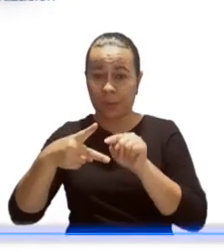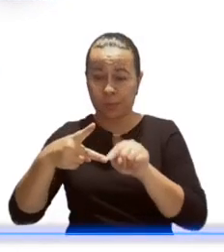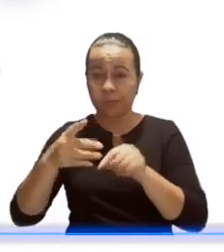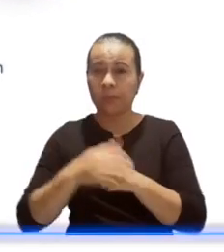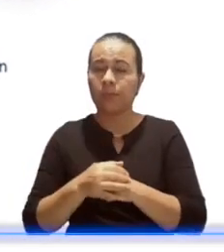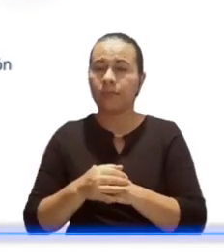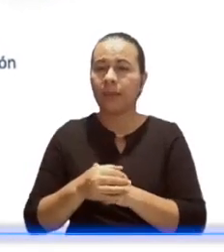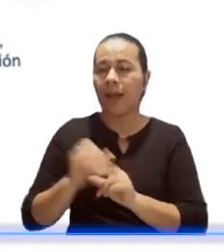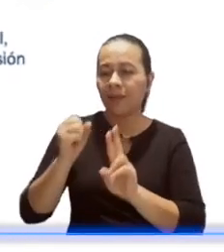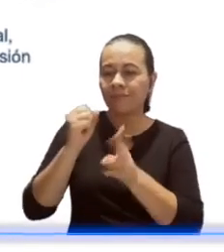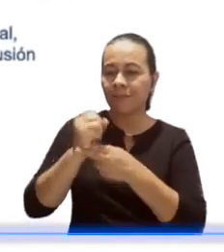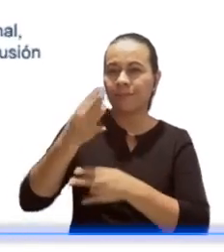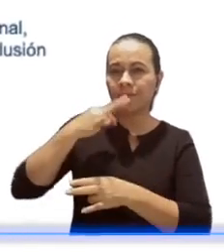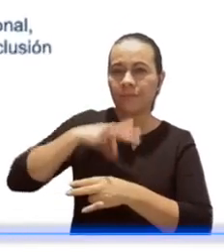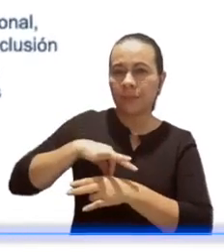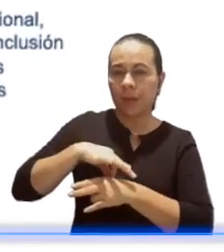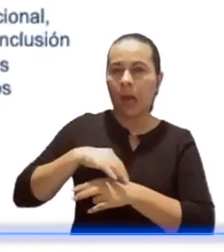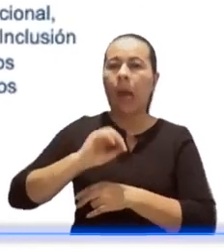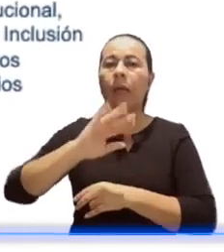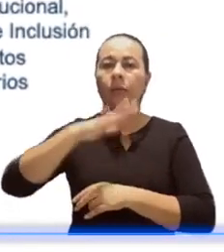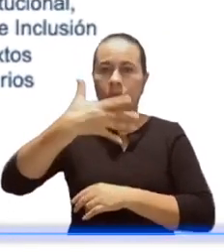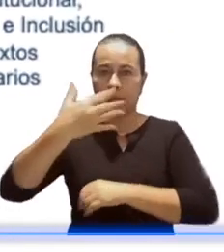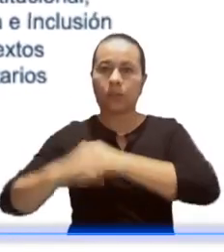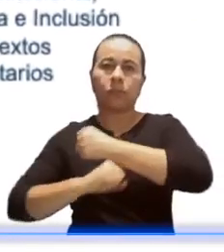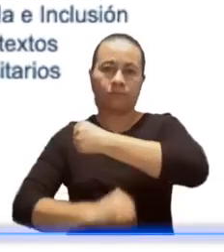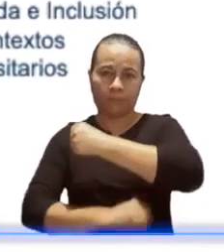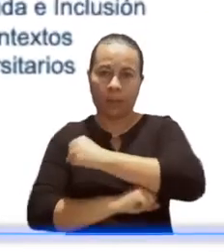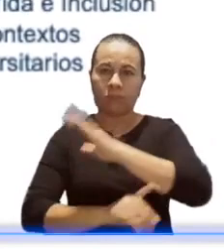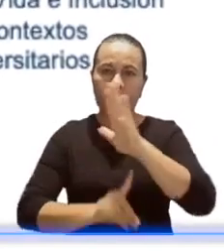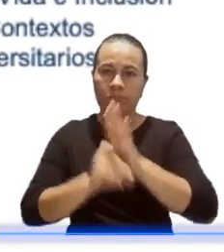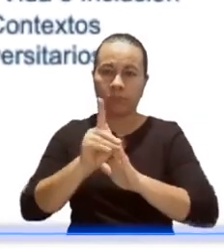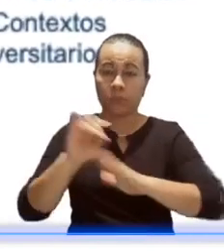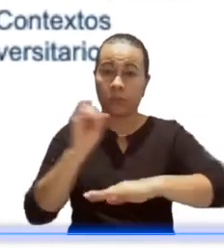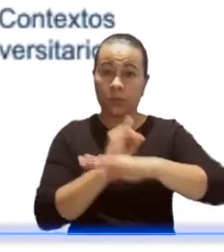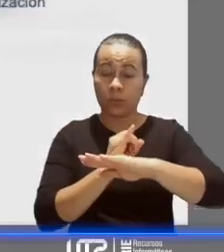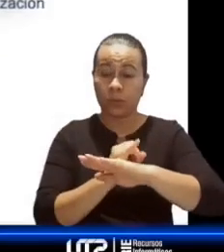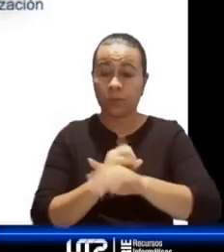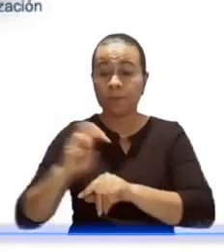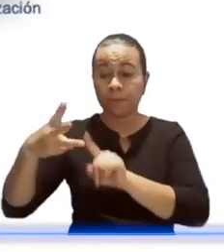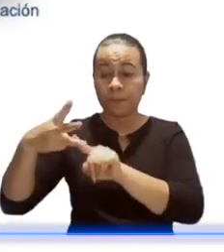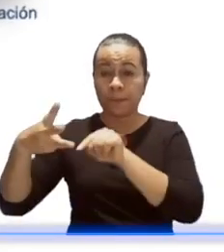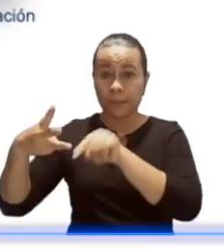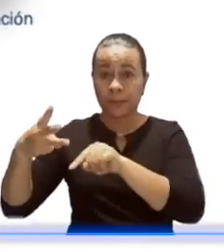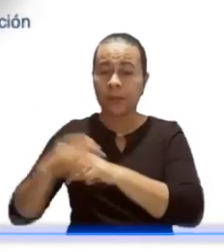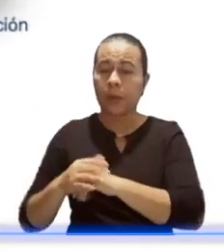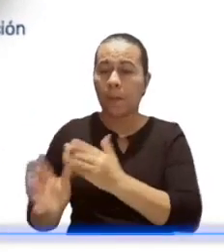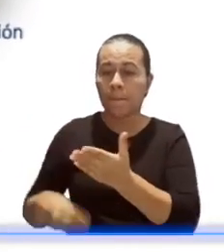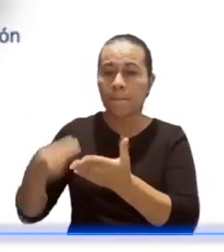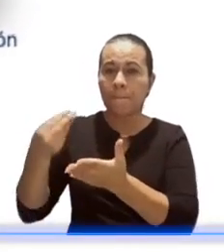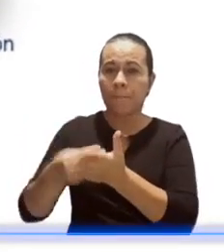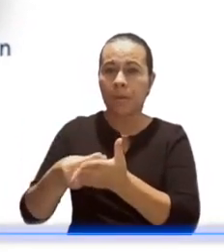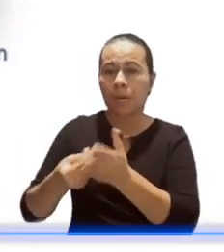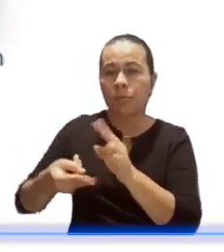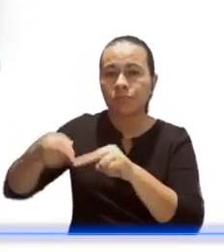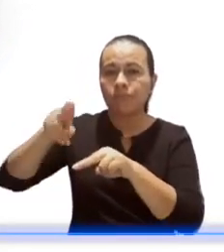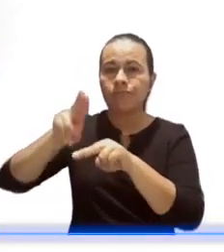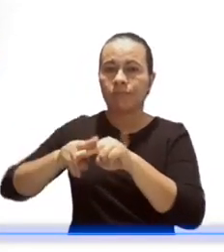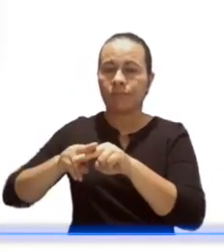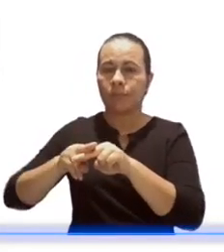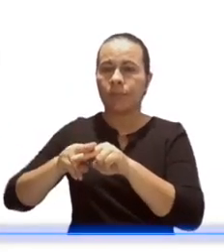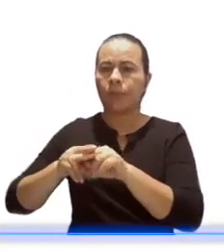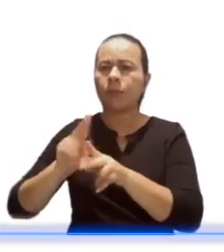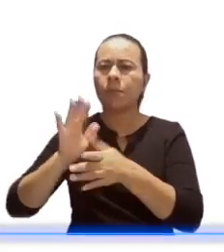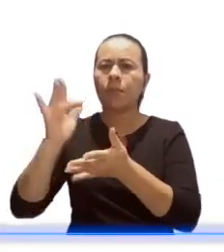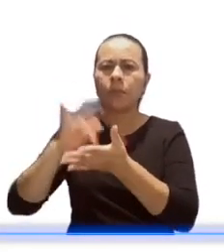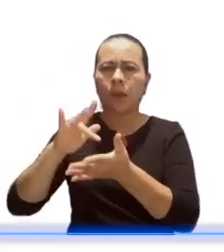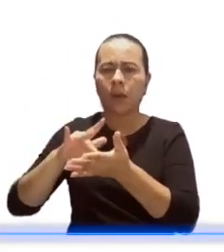gastos de inversión están contenidos los 5 pilares de gestión del Plan de Desarrollo Institucional. Y en el servicio a la deuda se distribuyen los pagos de intereses